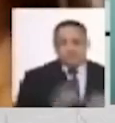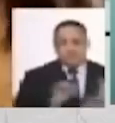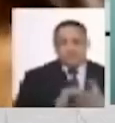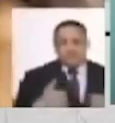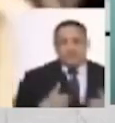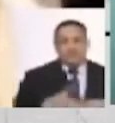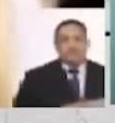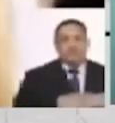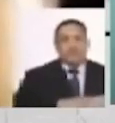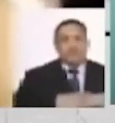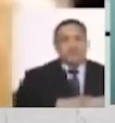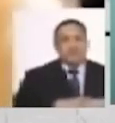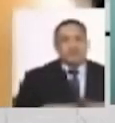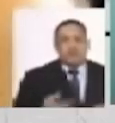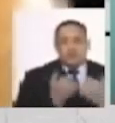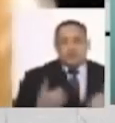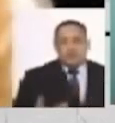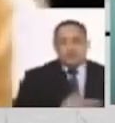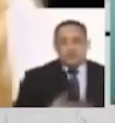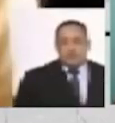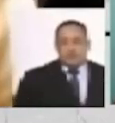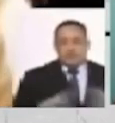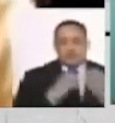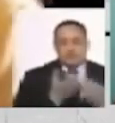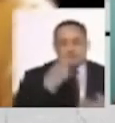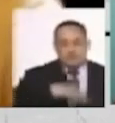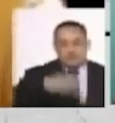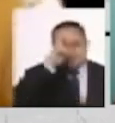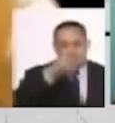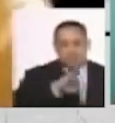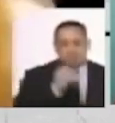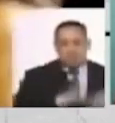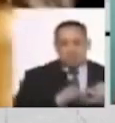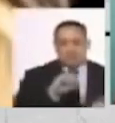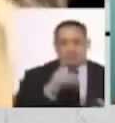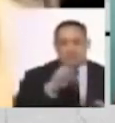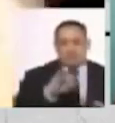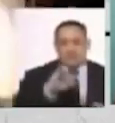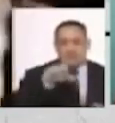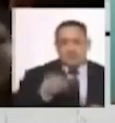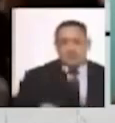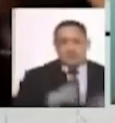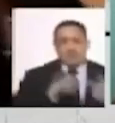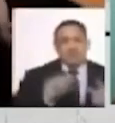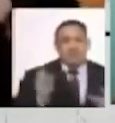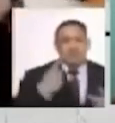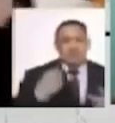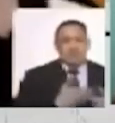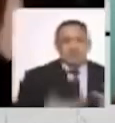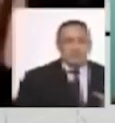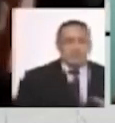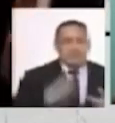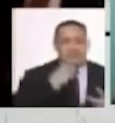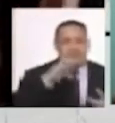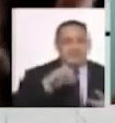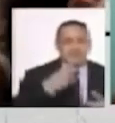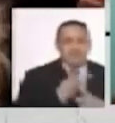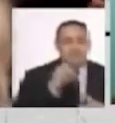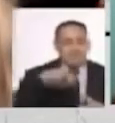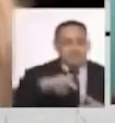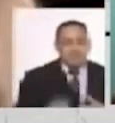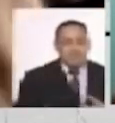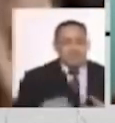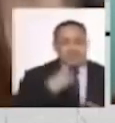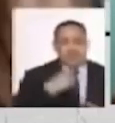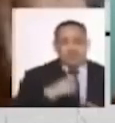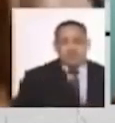Entonces, ha sido una sociedad que no ha terminado de democratizarse, como digo, donde las élites históricamente han estado impidiendo los cambios. Y llega